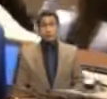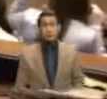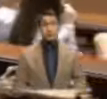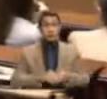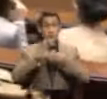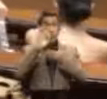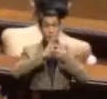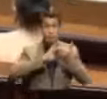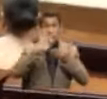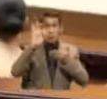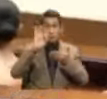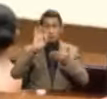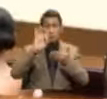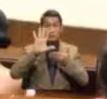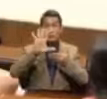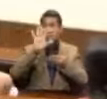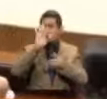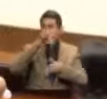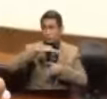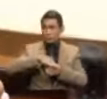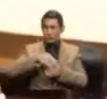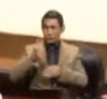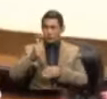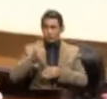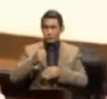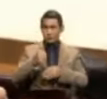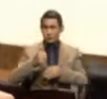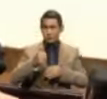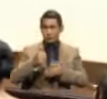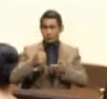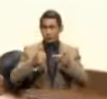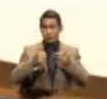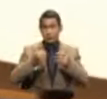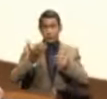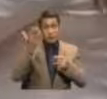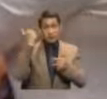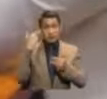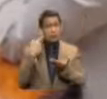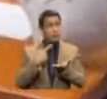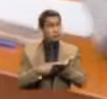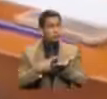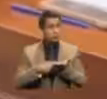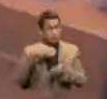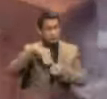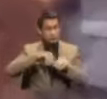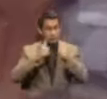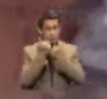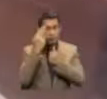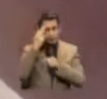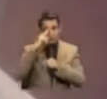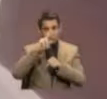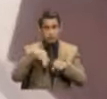con 5 votos y 1 en contra en el Consejo de Administración Legislativa. De su lado,